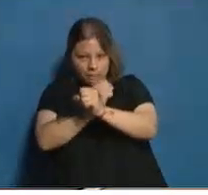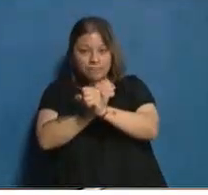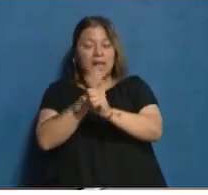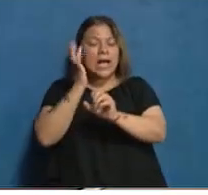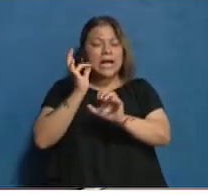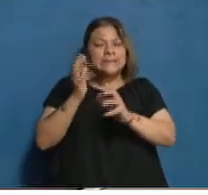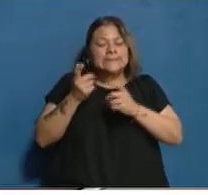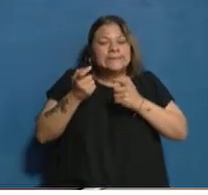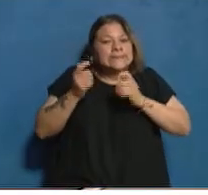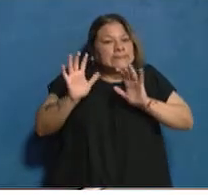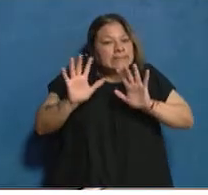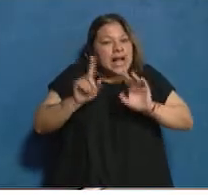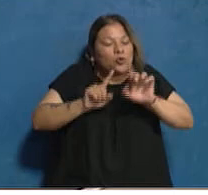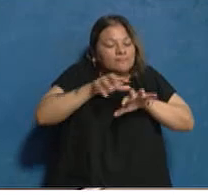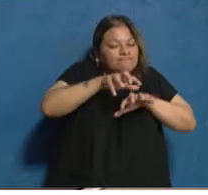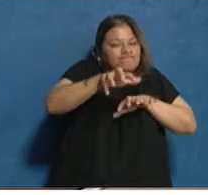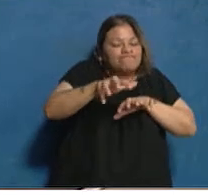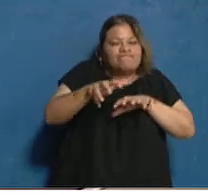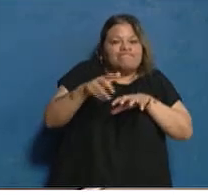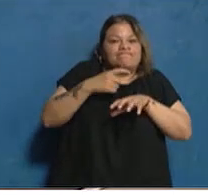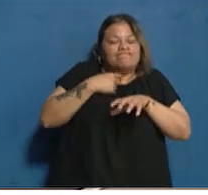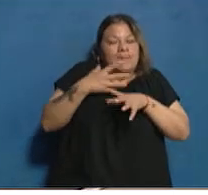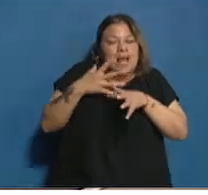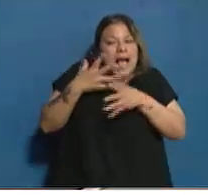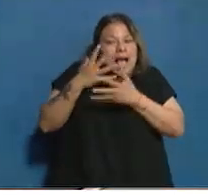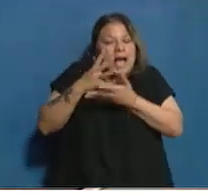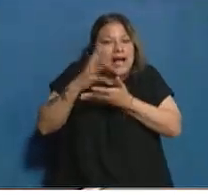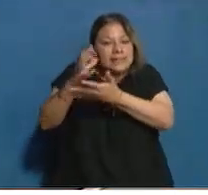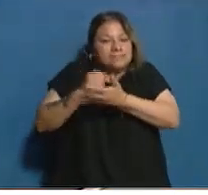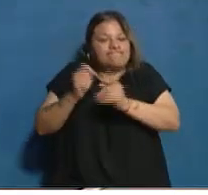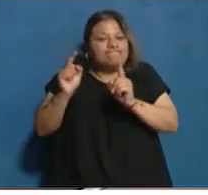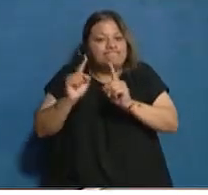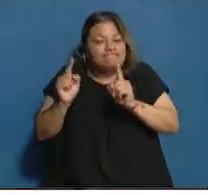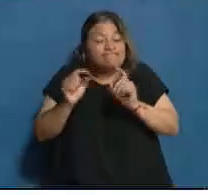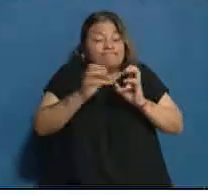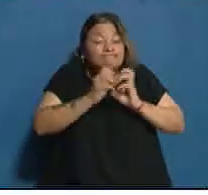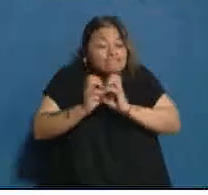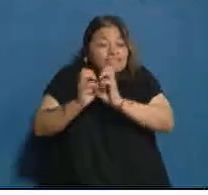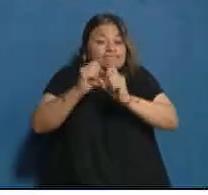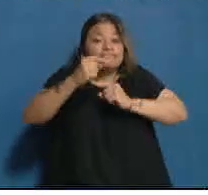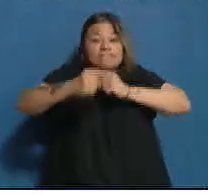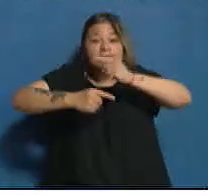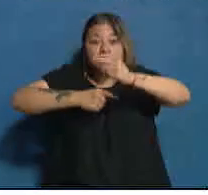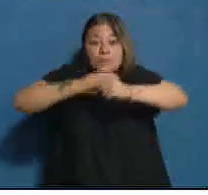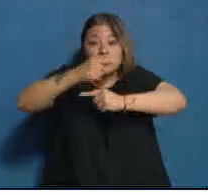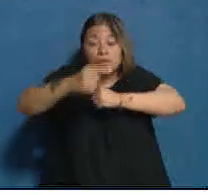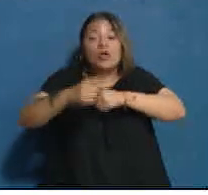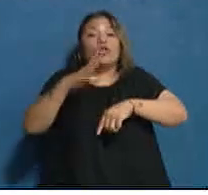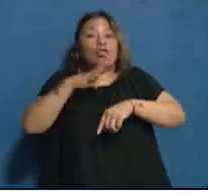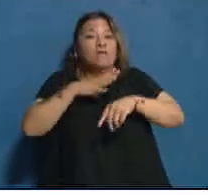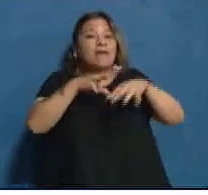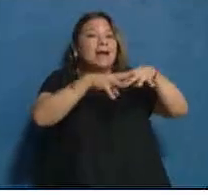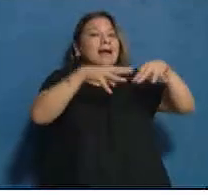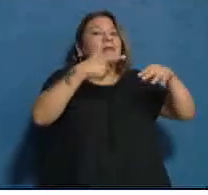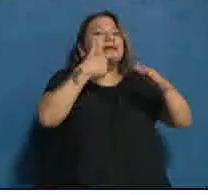es resistido, ya sabemos, por algunos sectores en la provincia de Mendoza y por lo tanto el debate sigue, falta todavía pasar el filtro de la